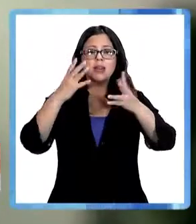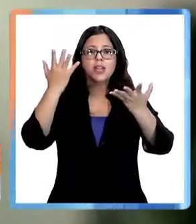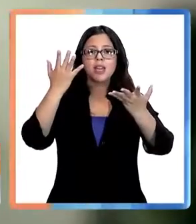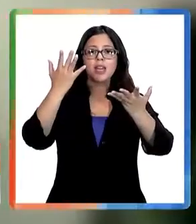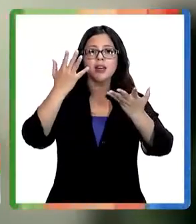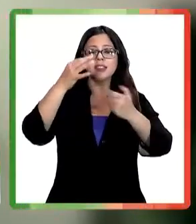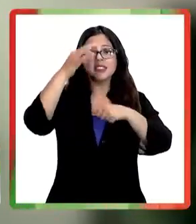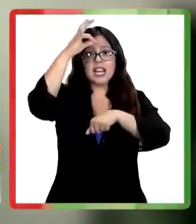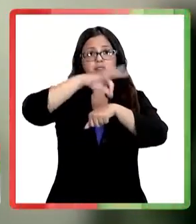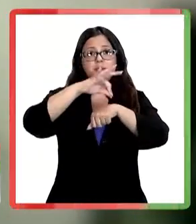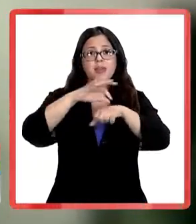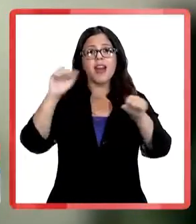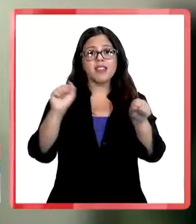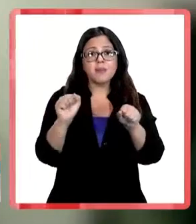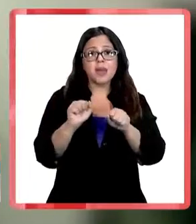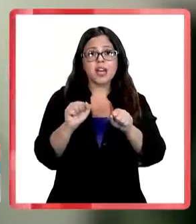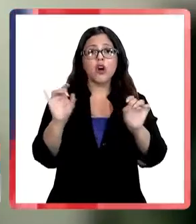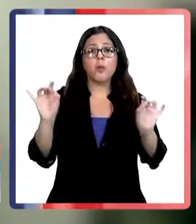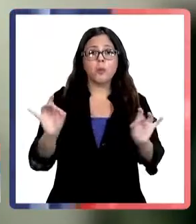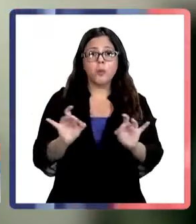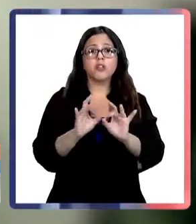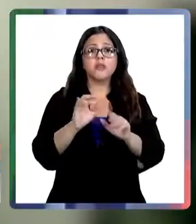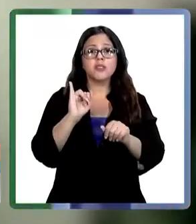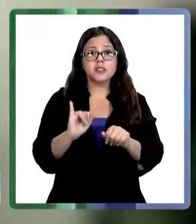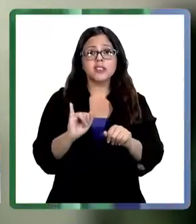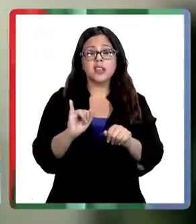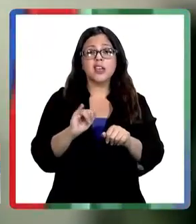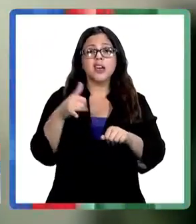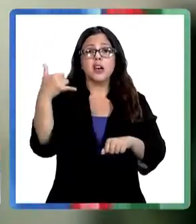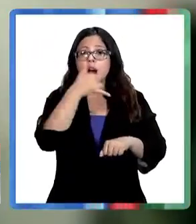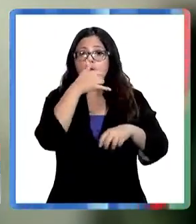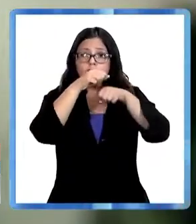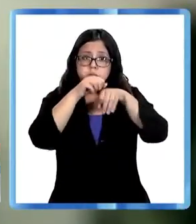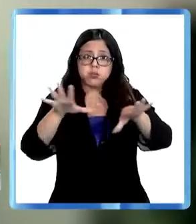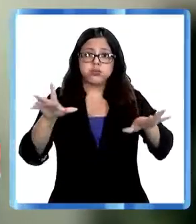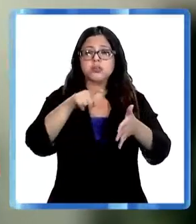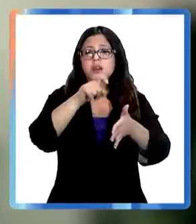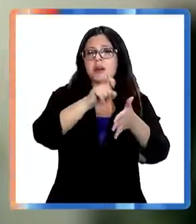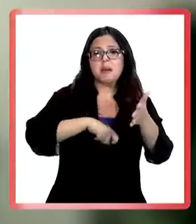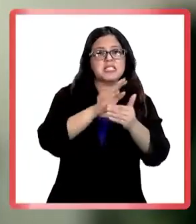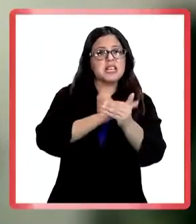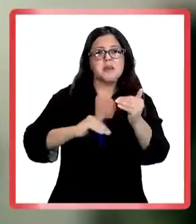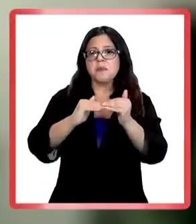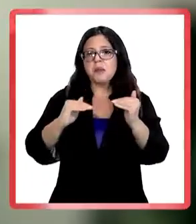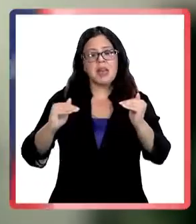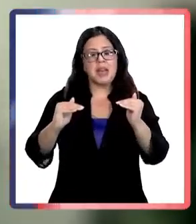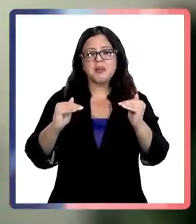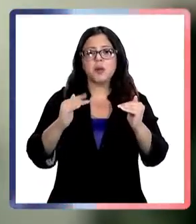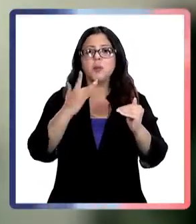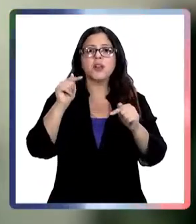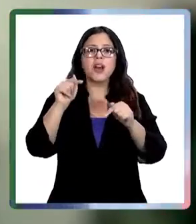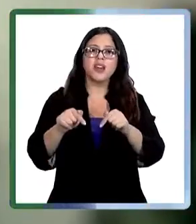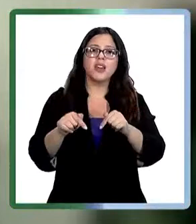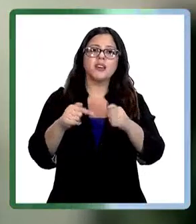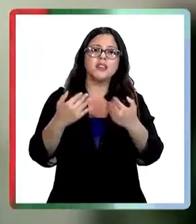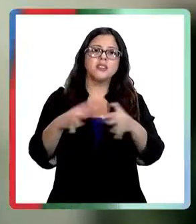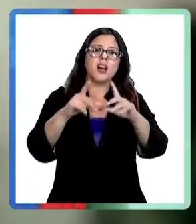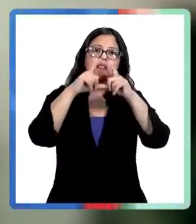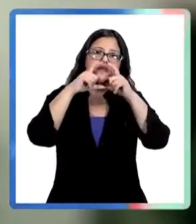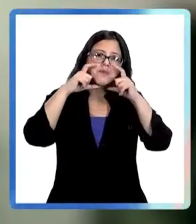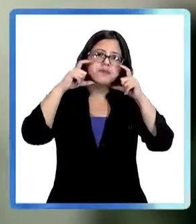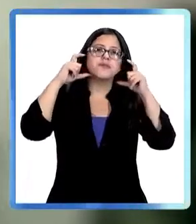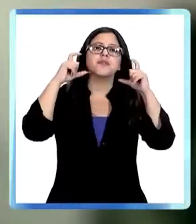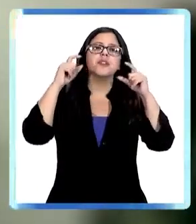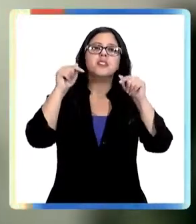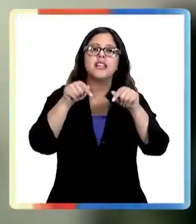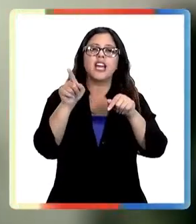epidemiología invernal. O sea, es probable que si el influenza venga en los meses de siempre, porque ya vamos a estar sin mascarilla hace rato,